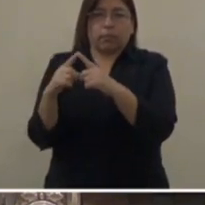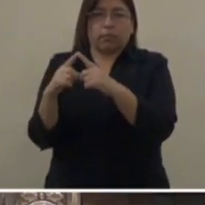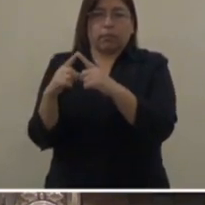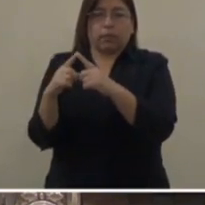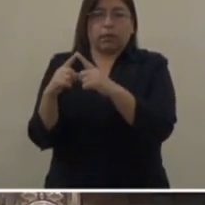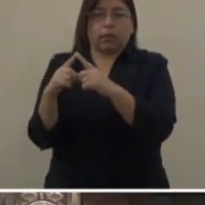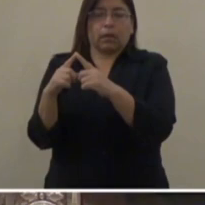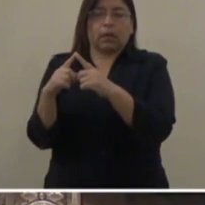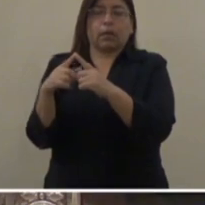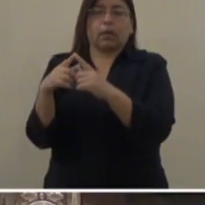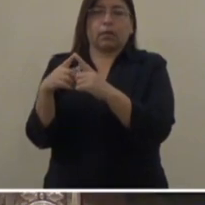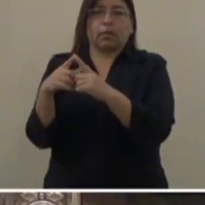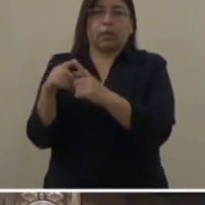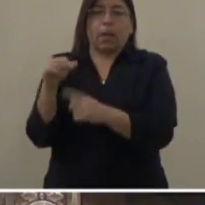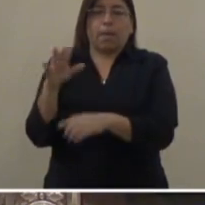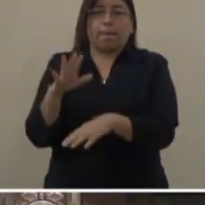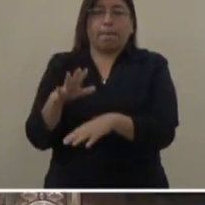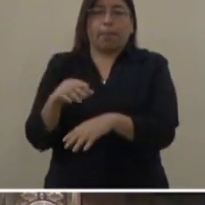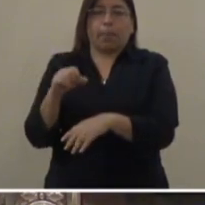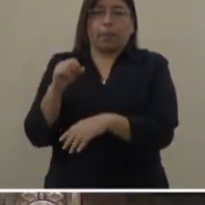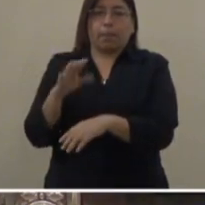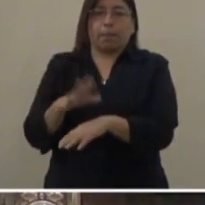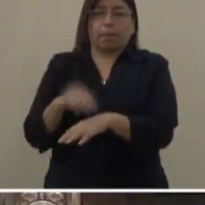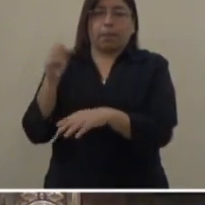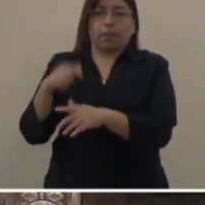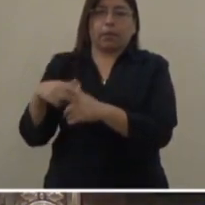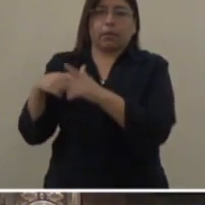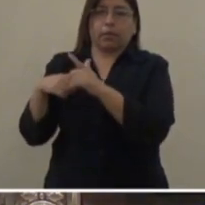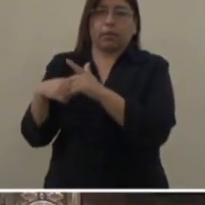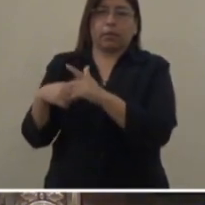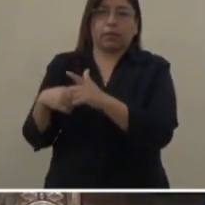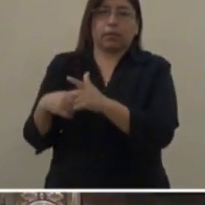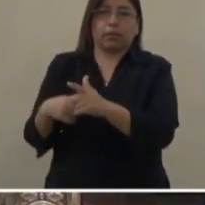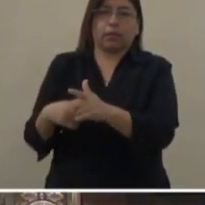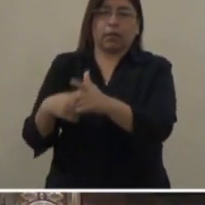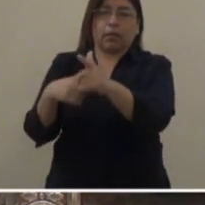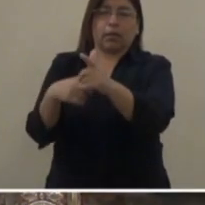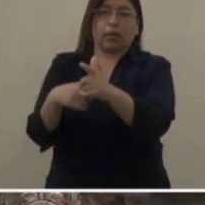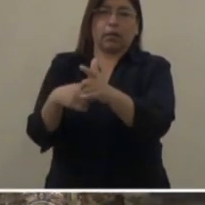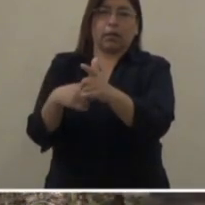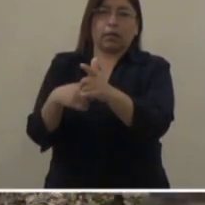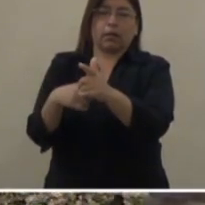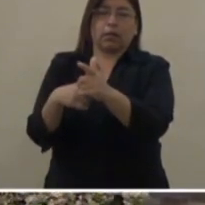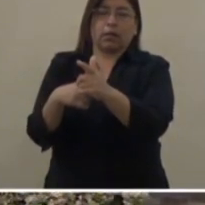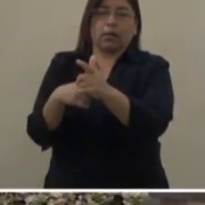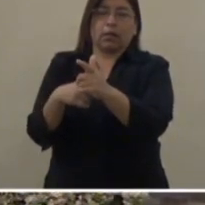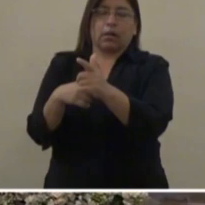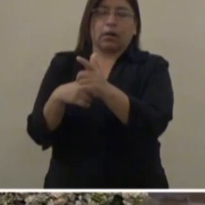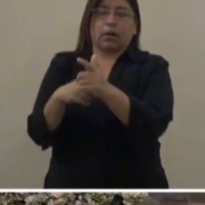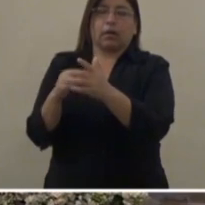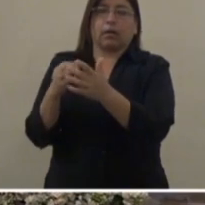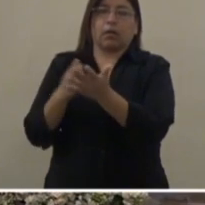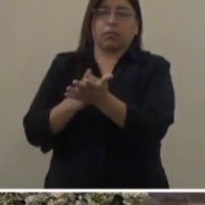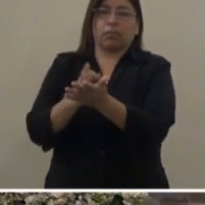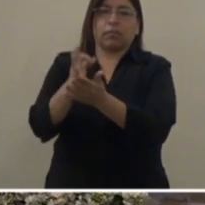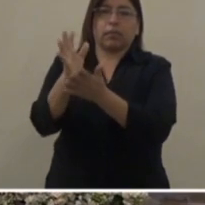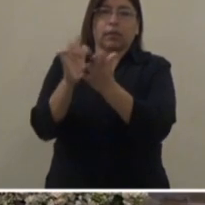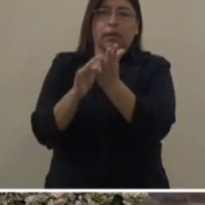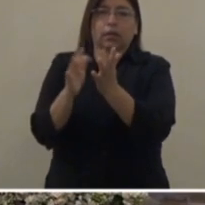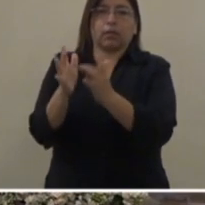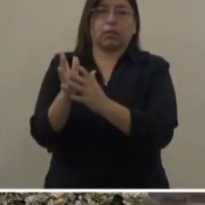seguir más que el que le ha marcado el Señor Jesús. También la